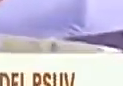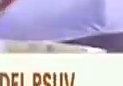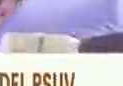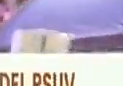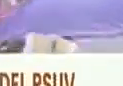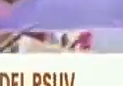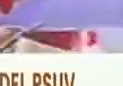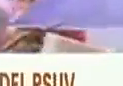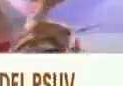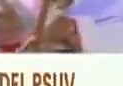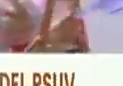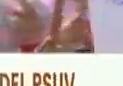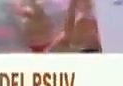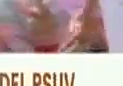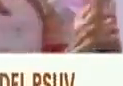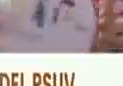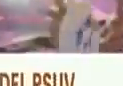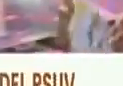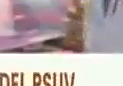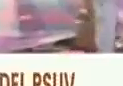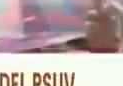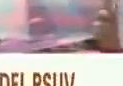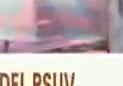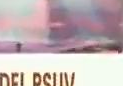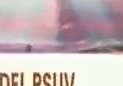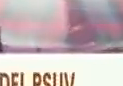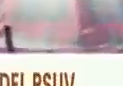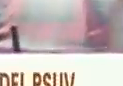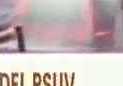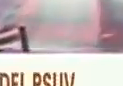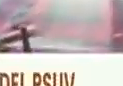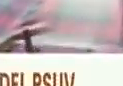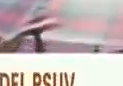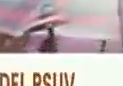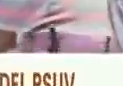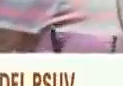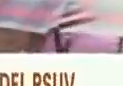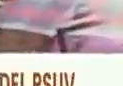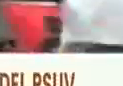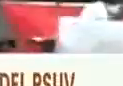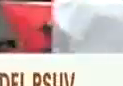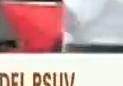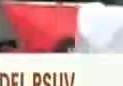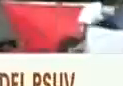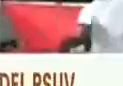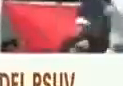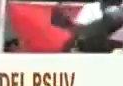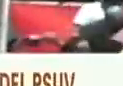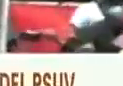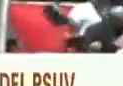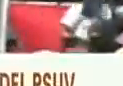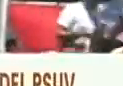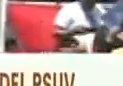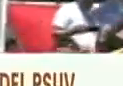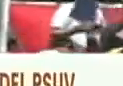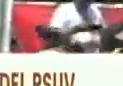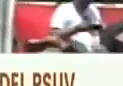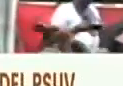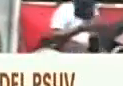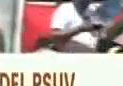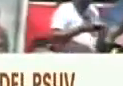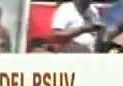de Morón. Yo no me quedo en la casa, pues el combate voy. Voy a defender la